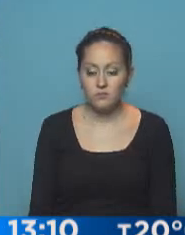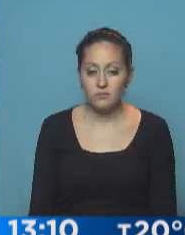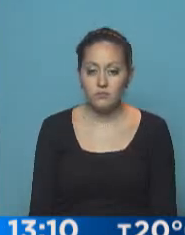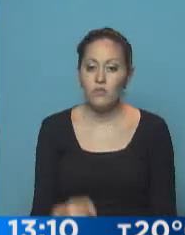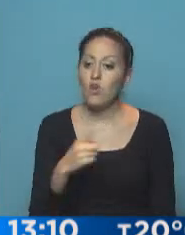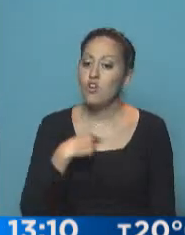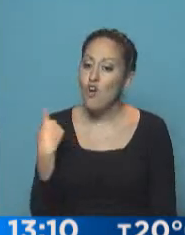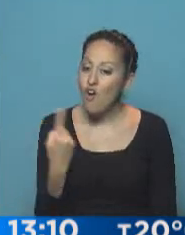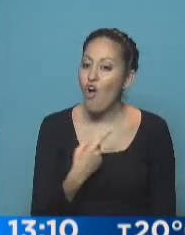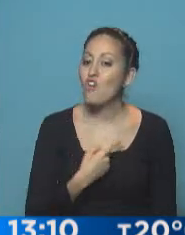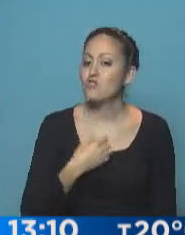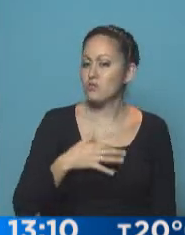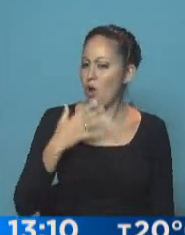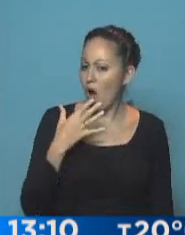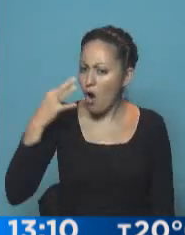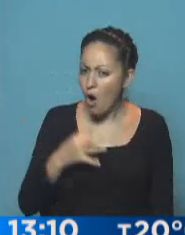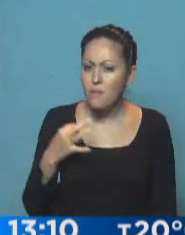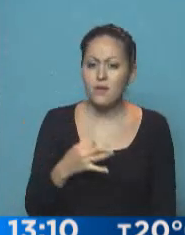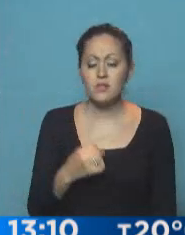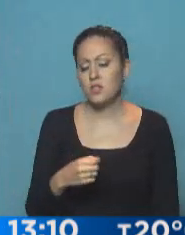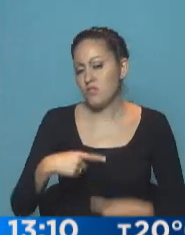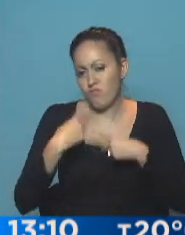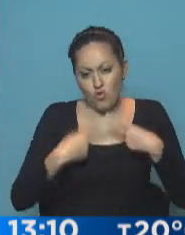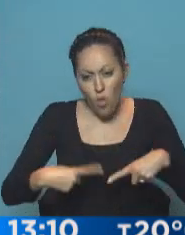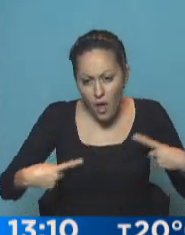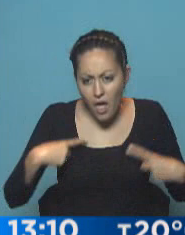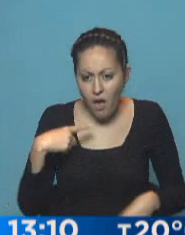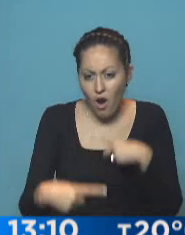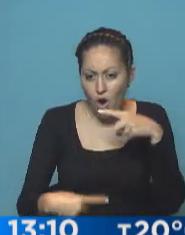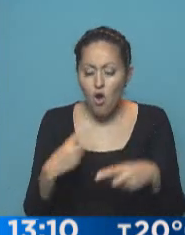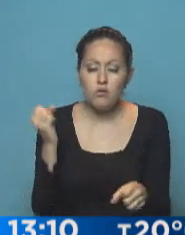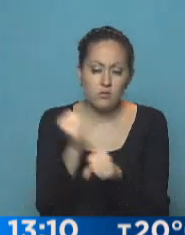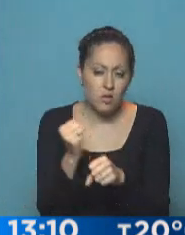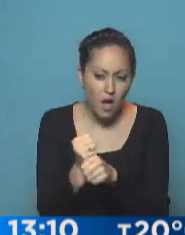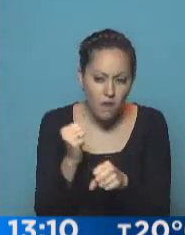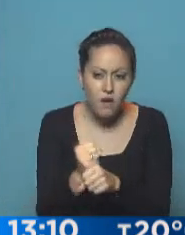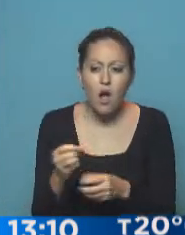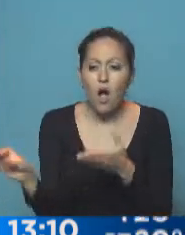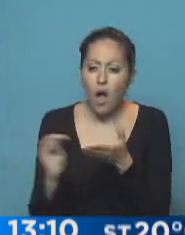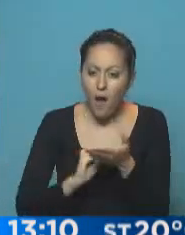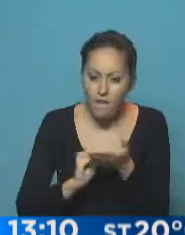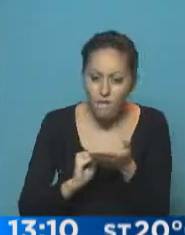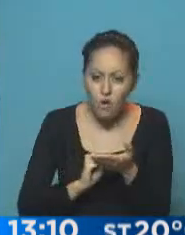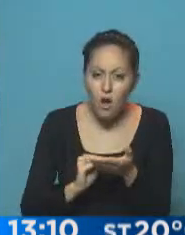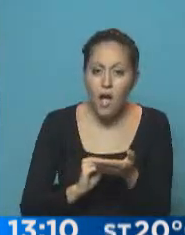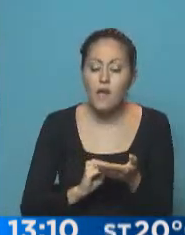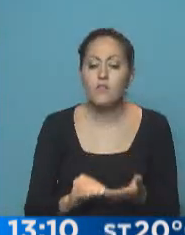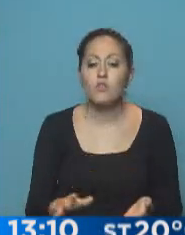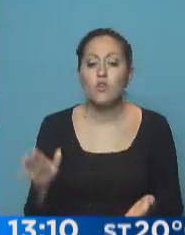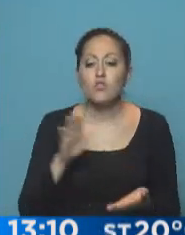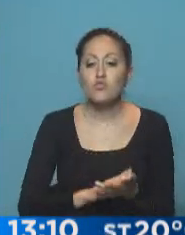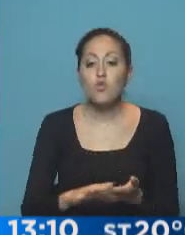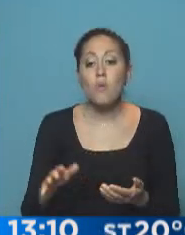Nosotros estamos muy convencidos de todo lo hecho, muy convencidos del enorme trabajo de nuestros abogados. En base a